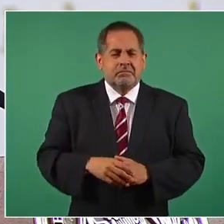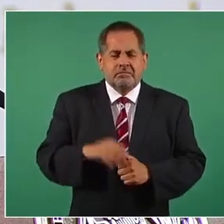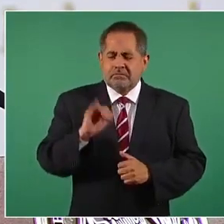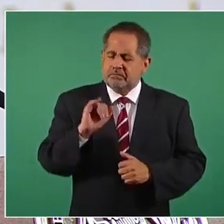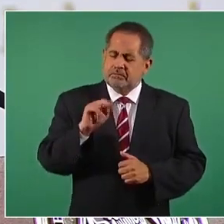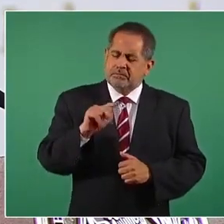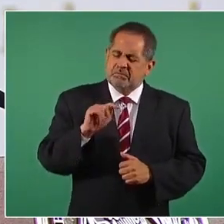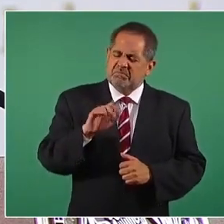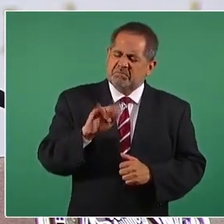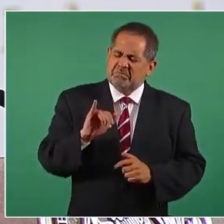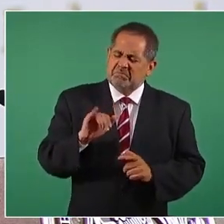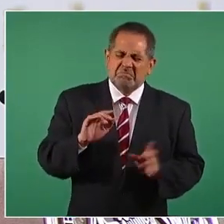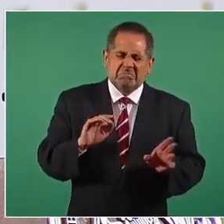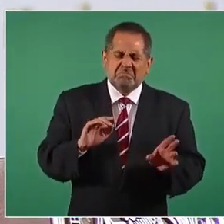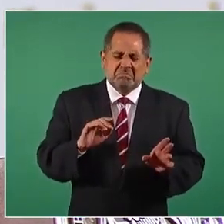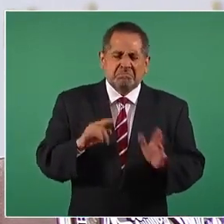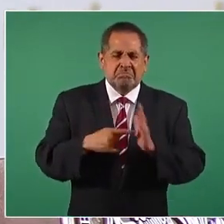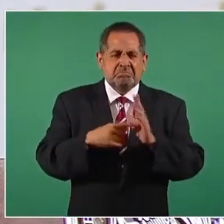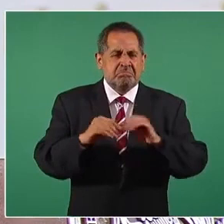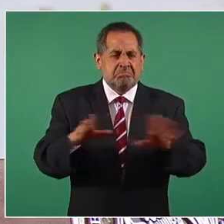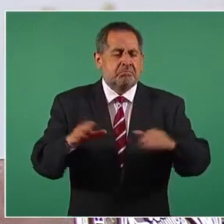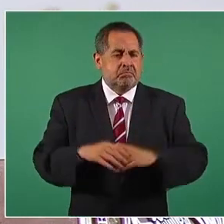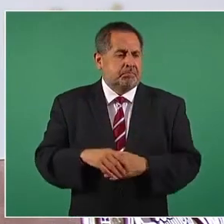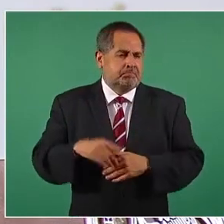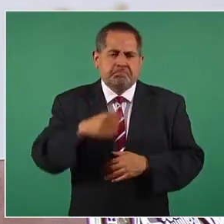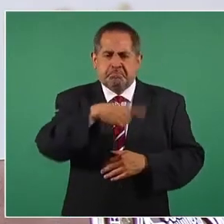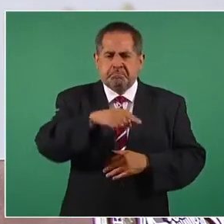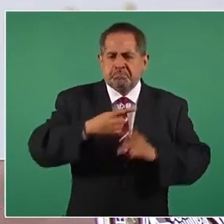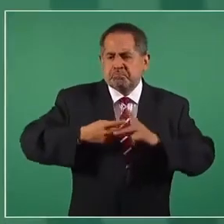Intelite. Que hacen este